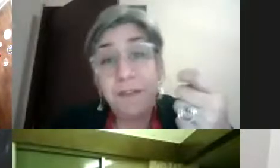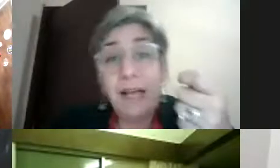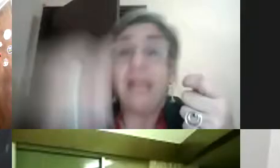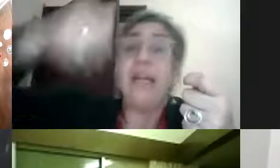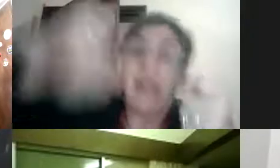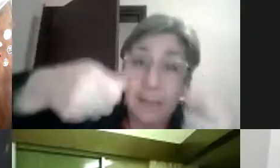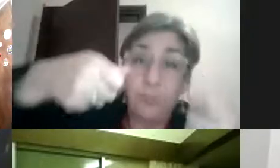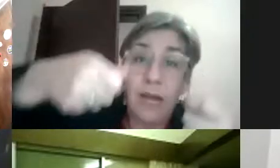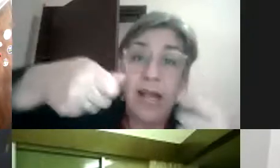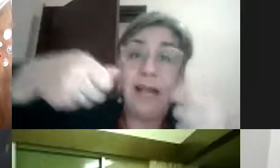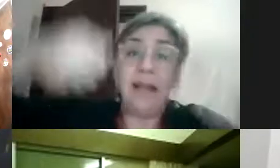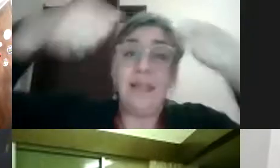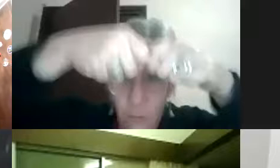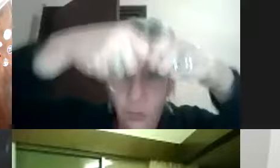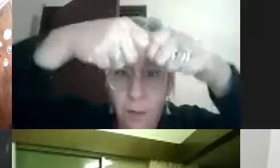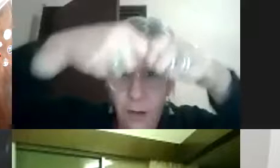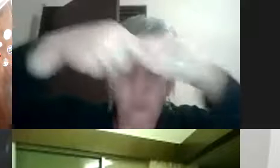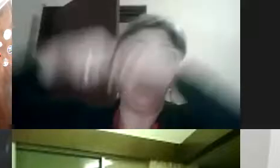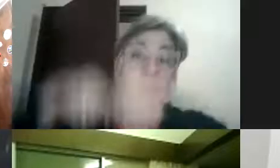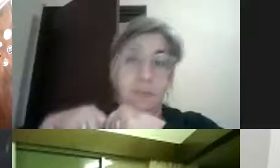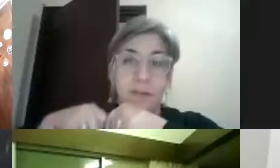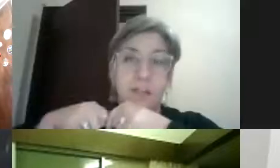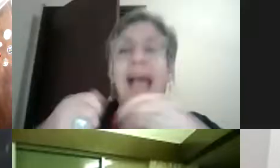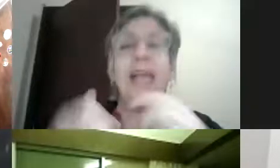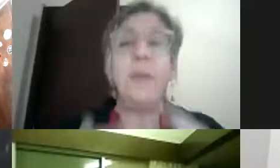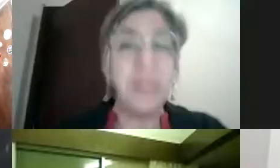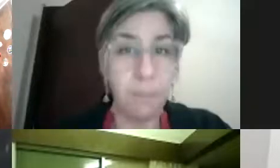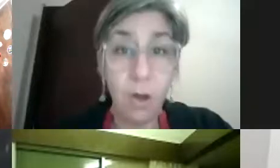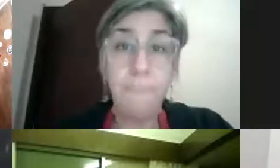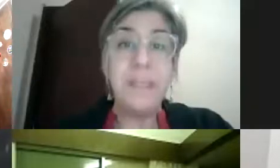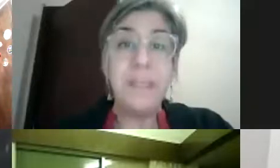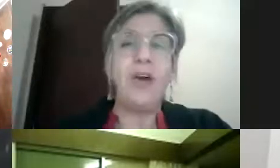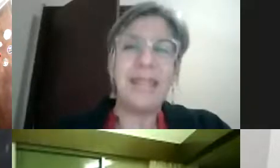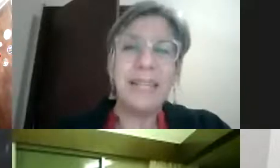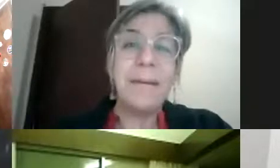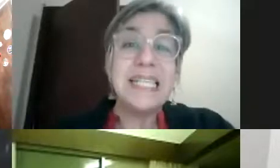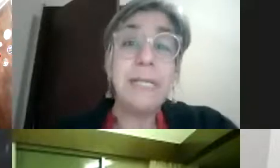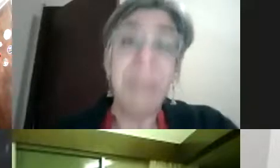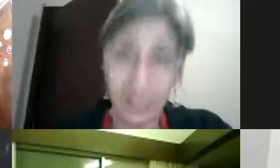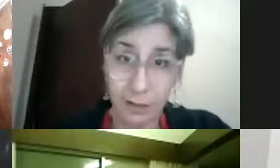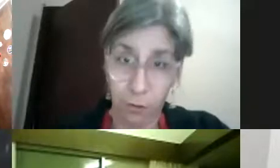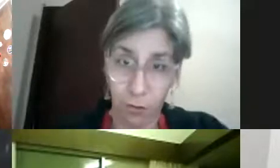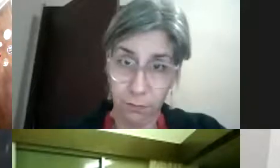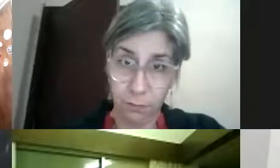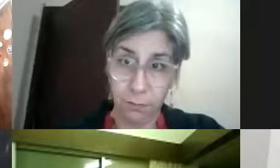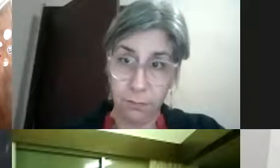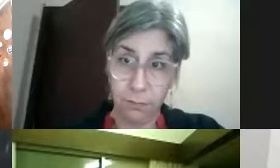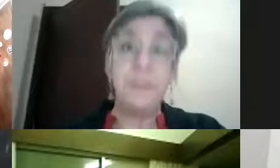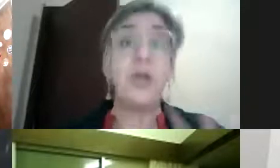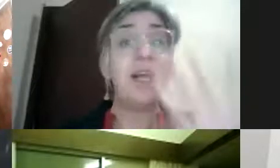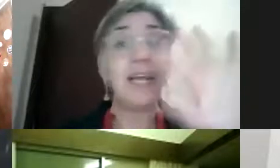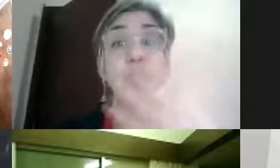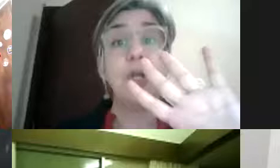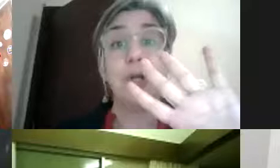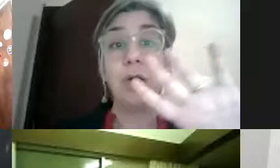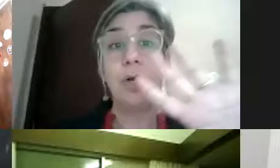el Perifar, el relajante muscular y tomarlo junto. O sea, es lo mismo, pero es bastante más impráctico. Como